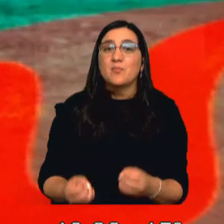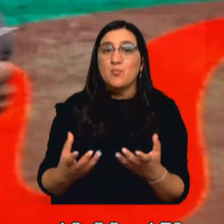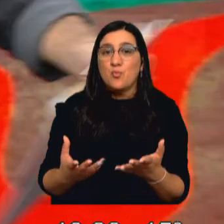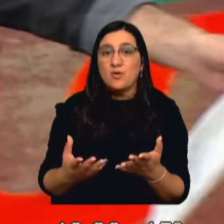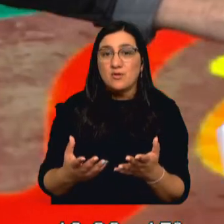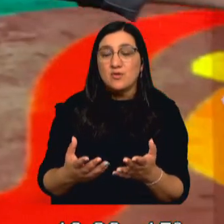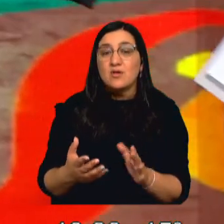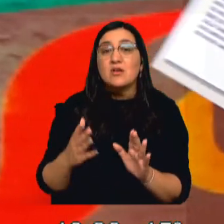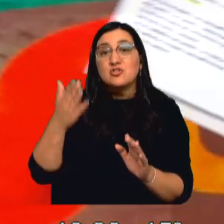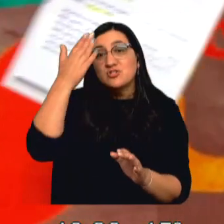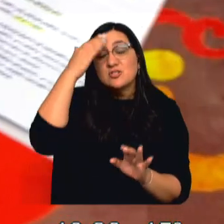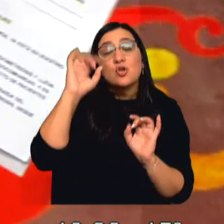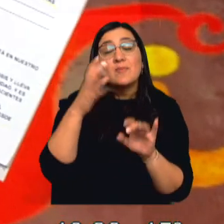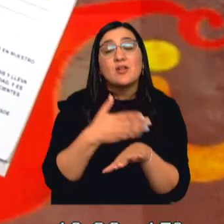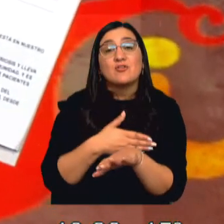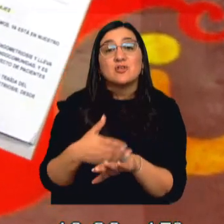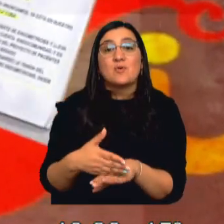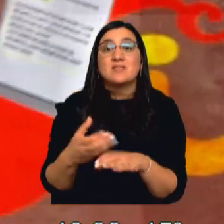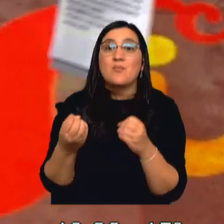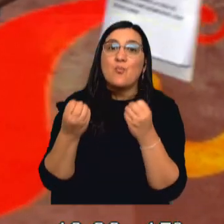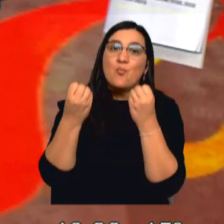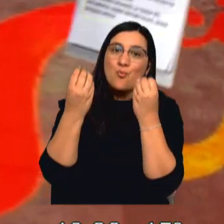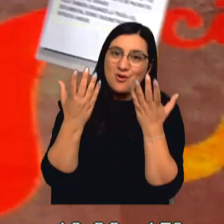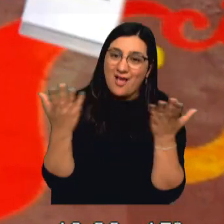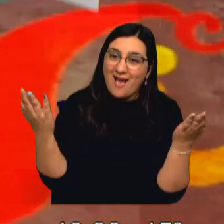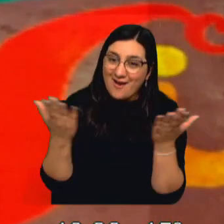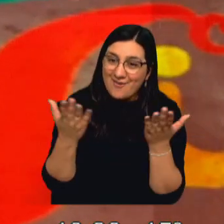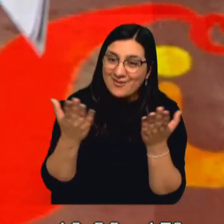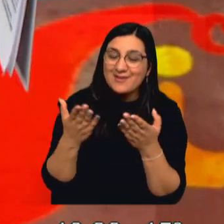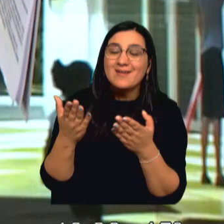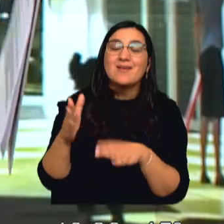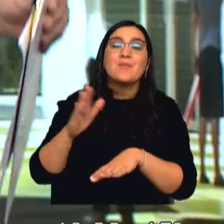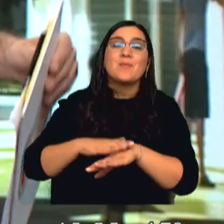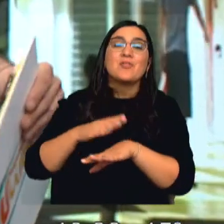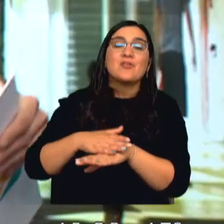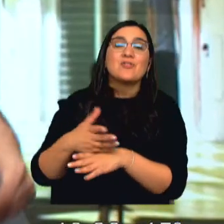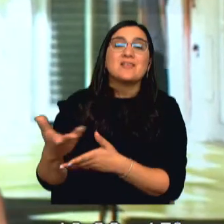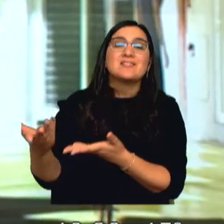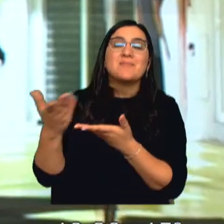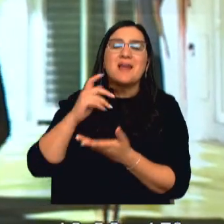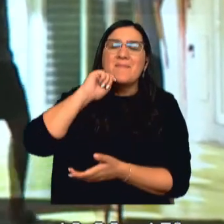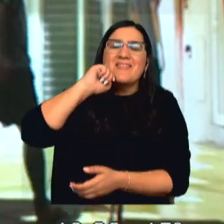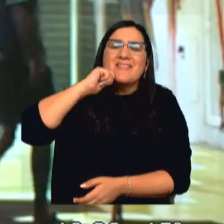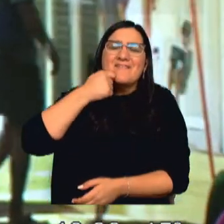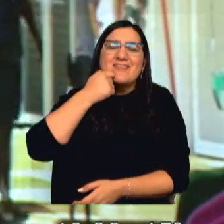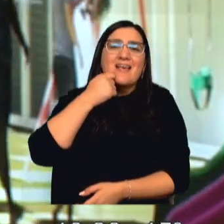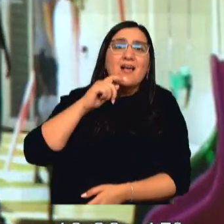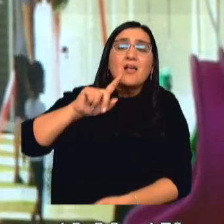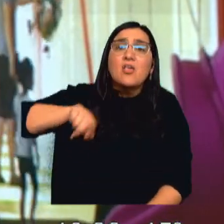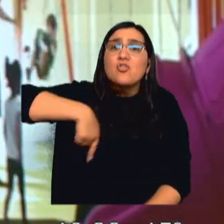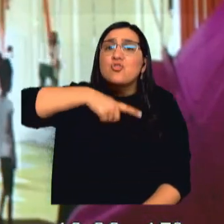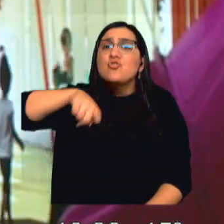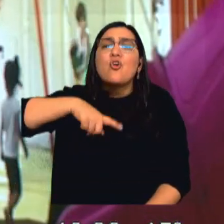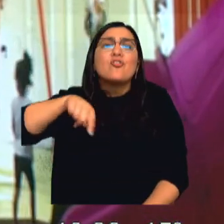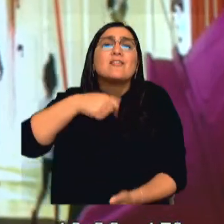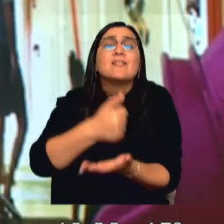Pero las consecuencias nada más. Señoras, señores, es momento de convocarla a Elia, a la más divina que anda a saber por dónde